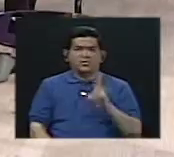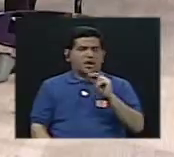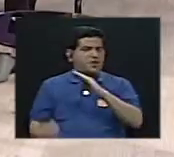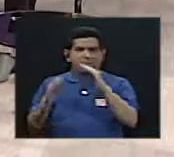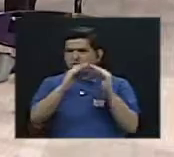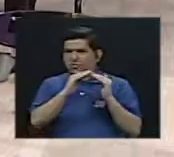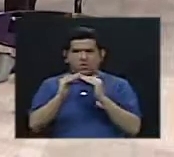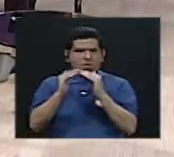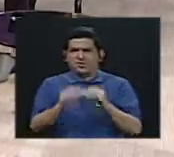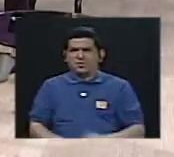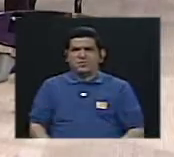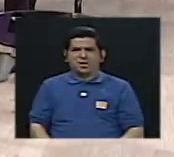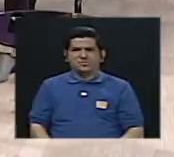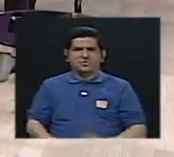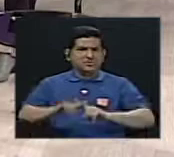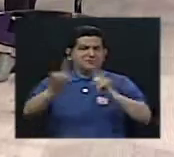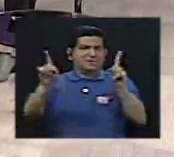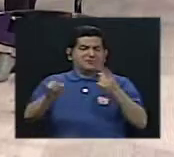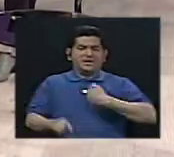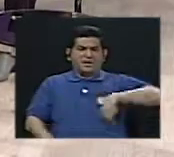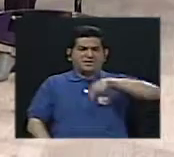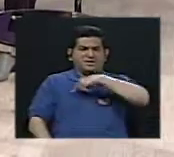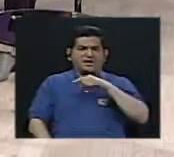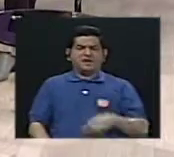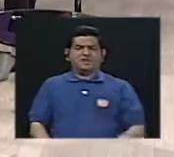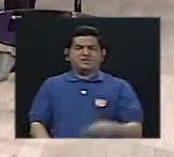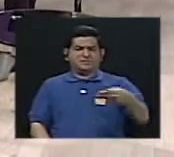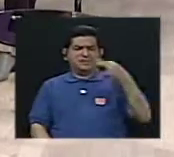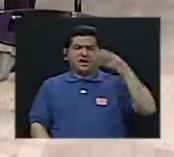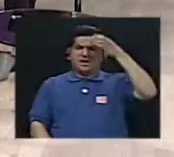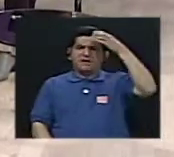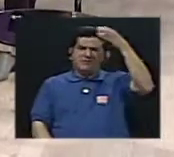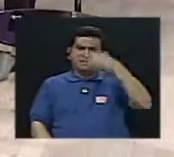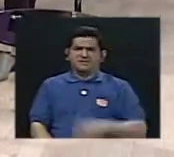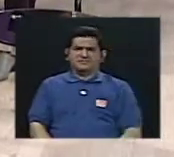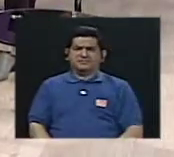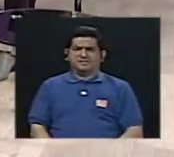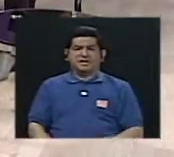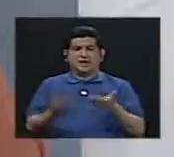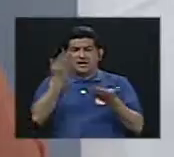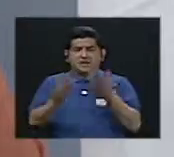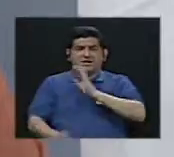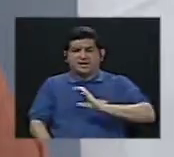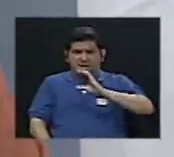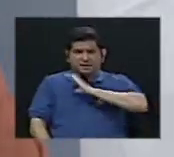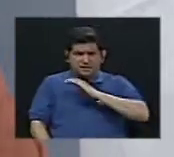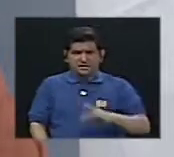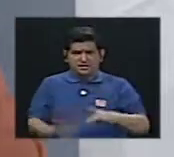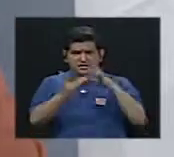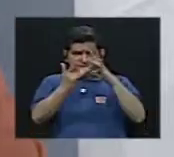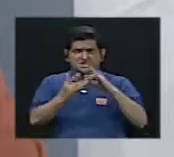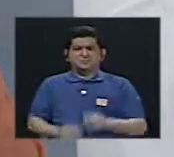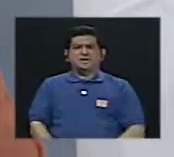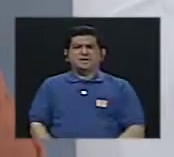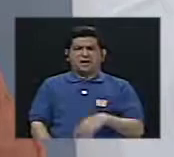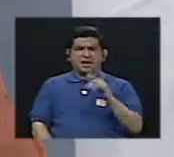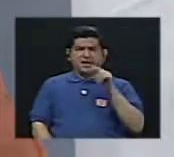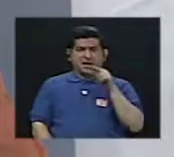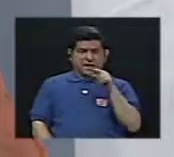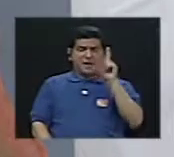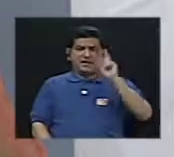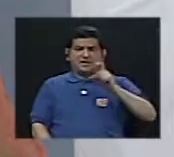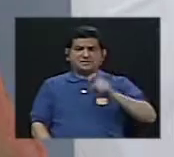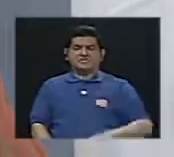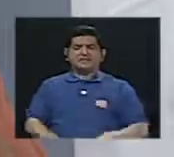población particular en nuestra herencia cultural y particular en un ser que tiene que